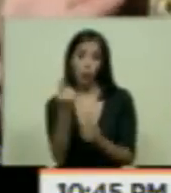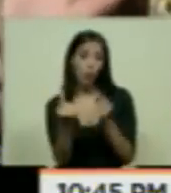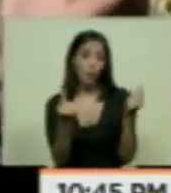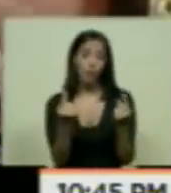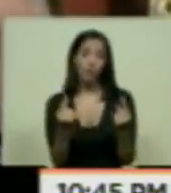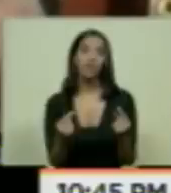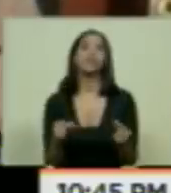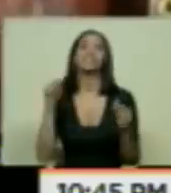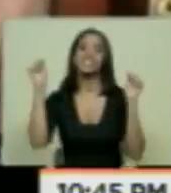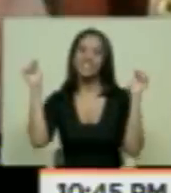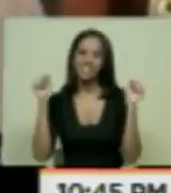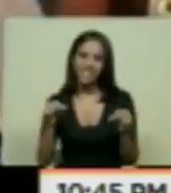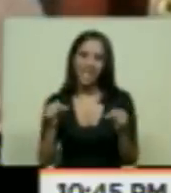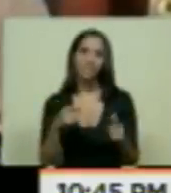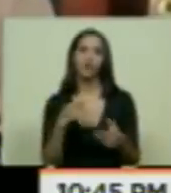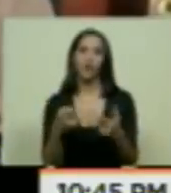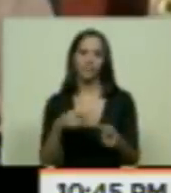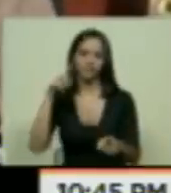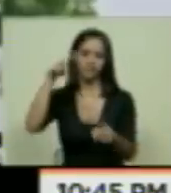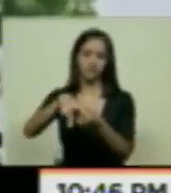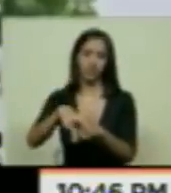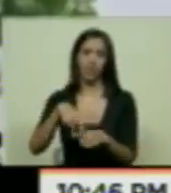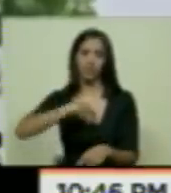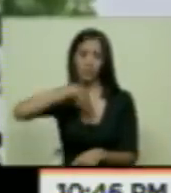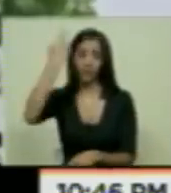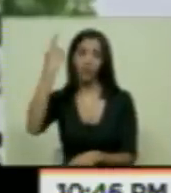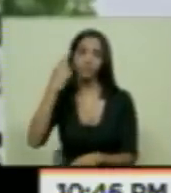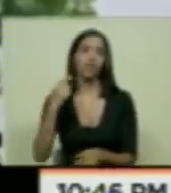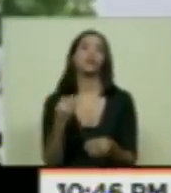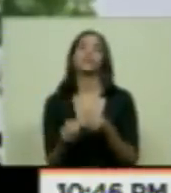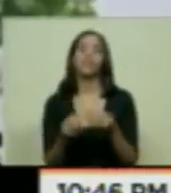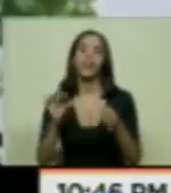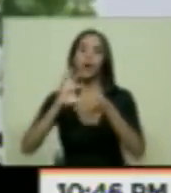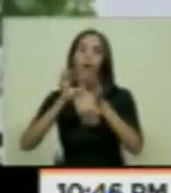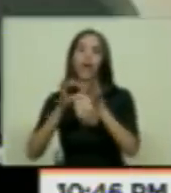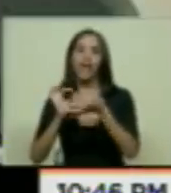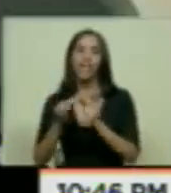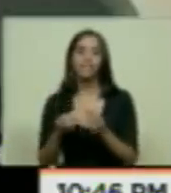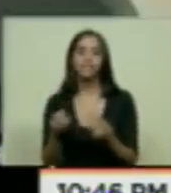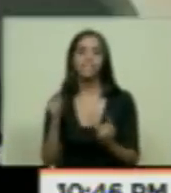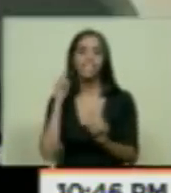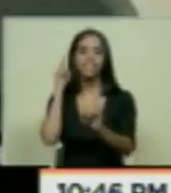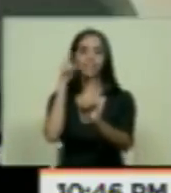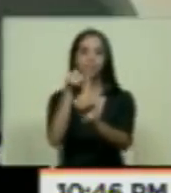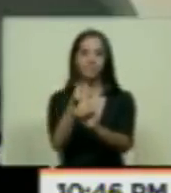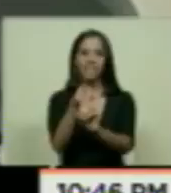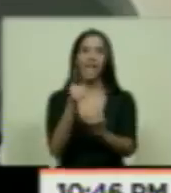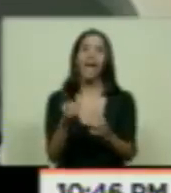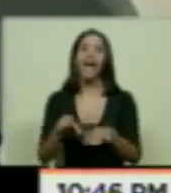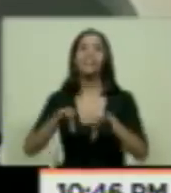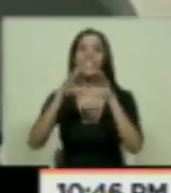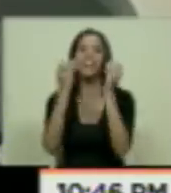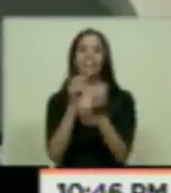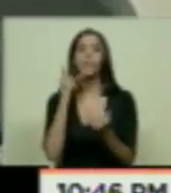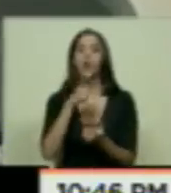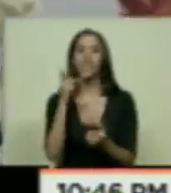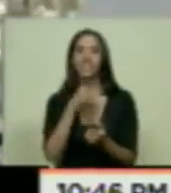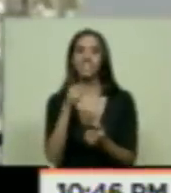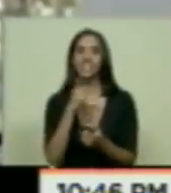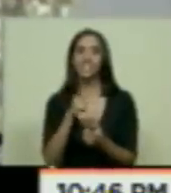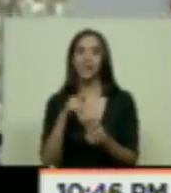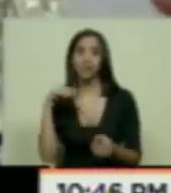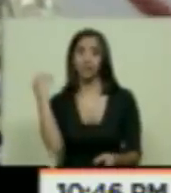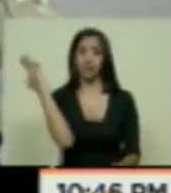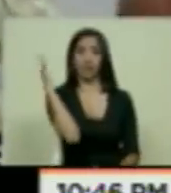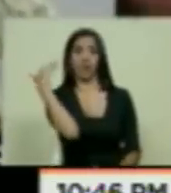estos videos y hechos degradantes y vergonzosos se hila una concatenación que nos lleva directamente a esa clase política tradicional y elitista